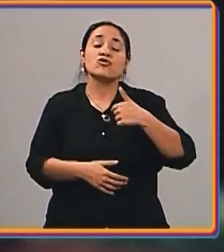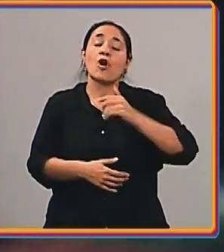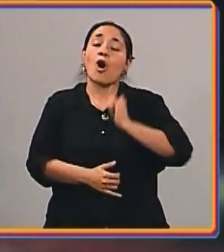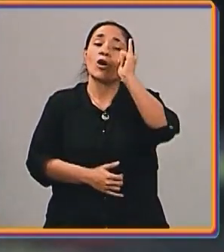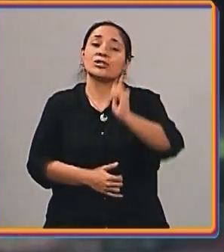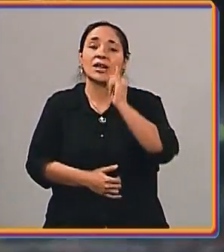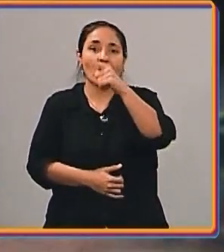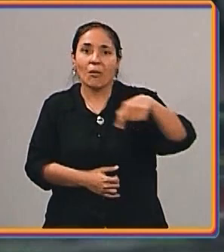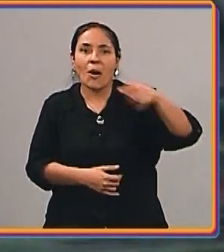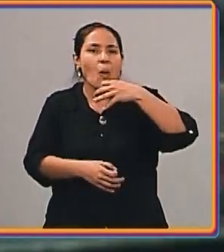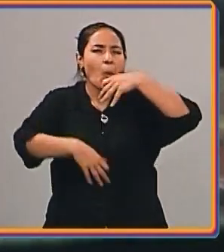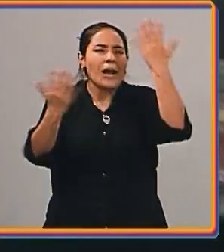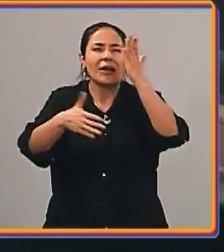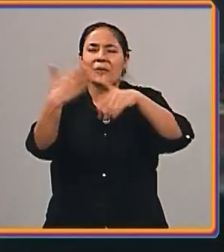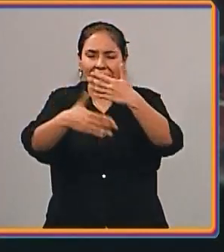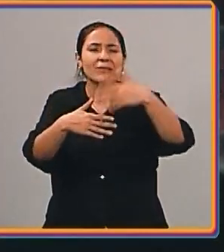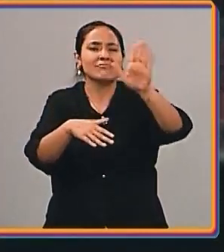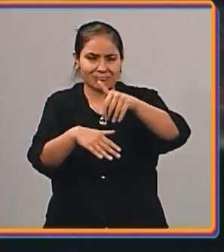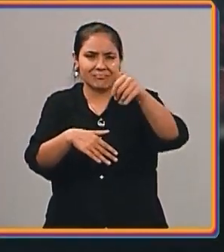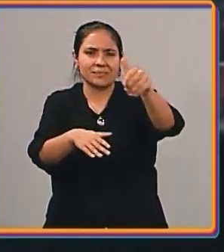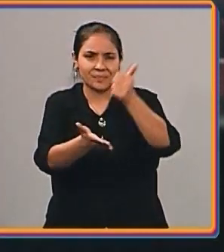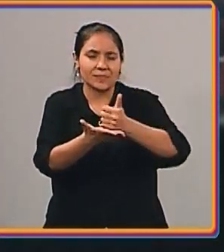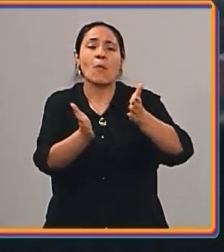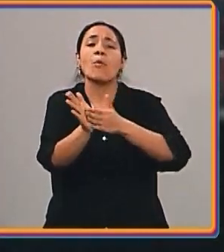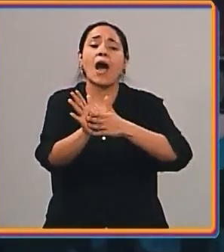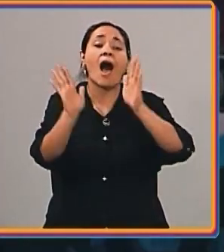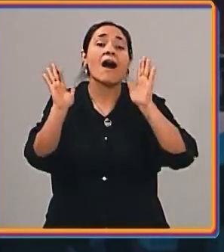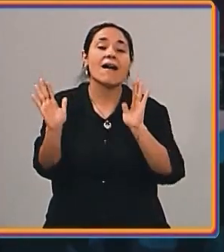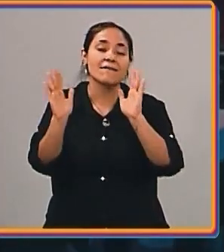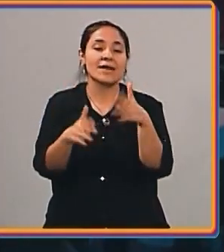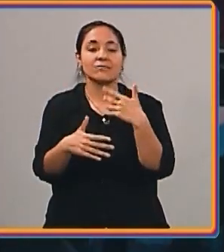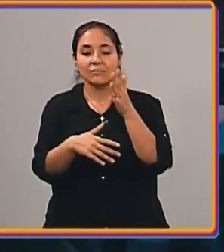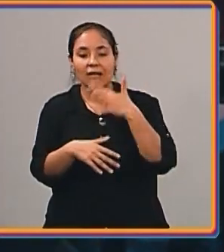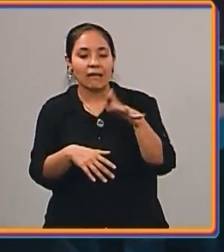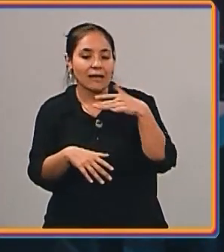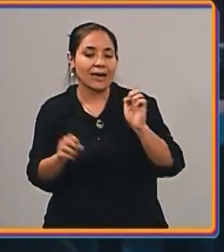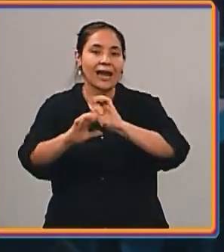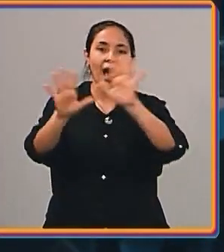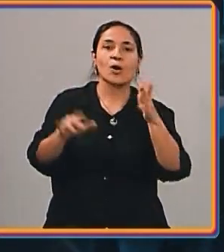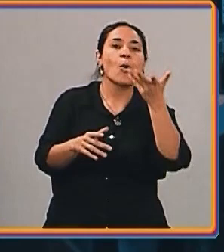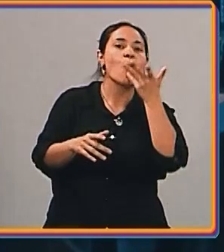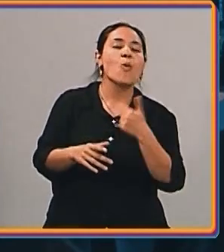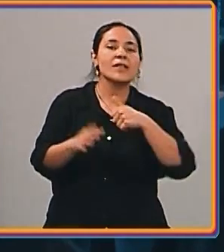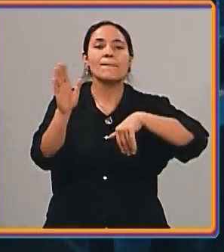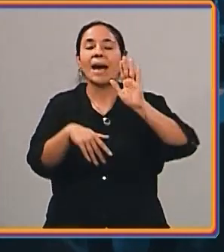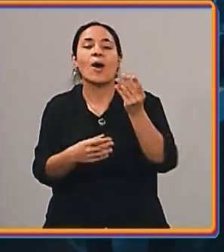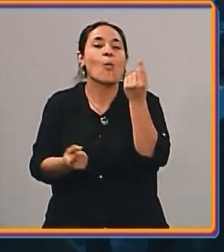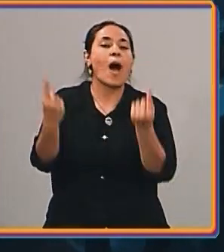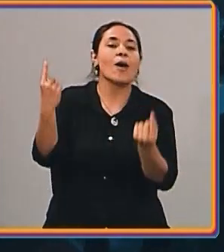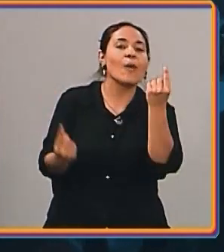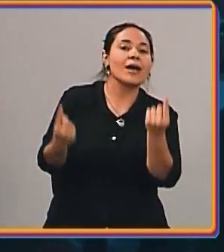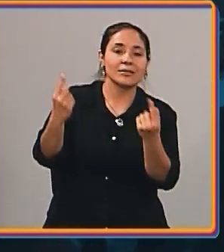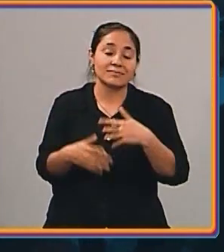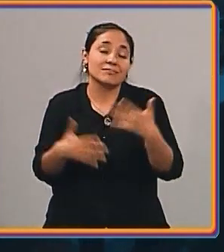vida, pruebes tantos juegos como te cruces y de esta manera tengas una noción más clara de lo que estos tienen para ofrecerte y de